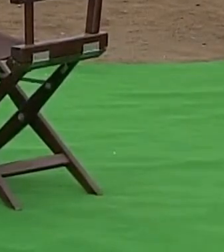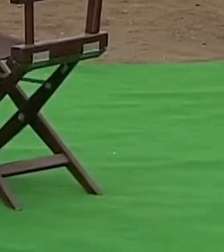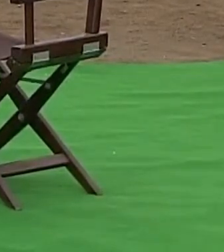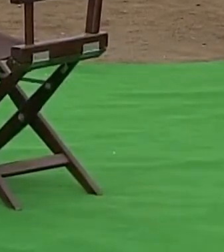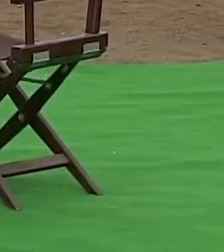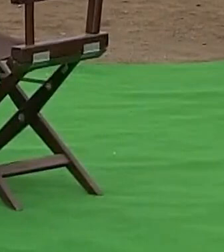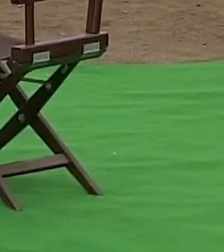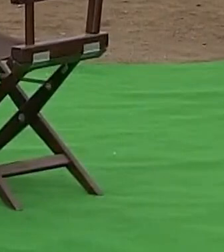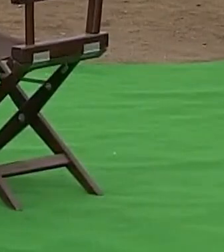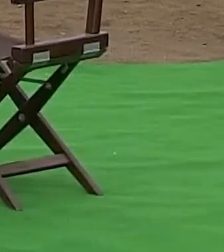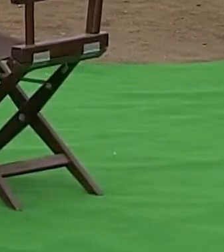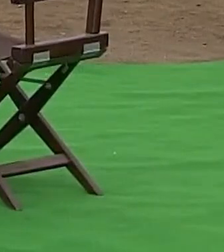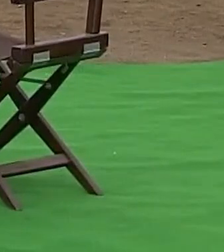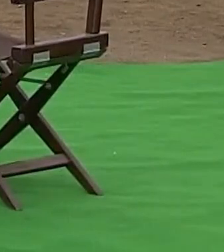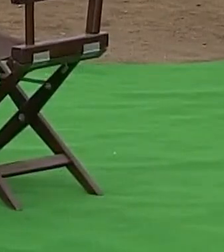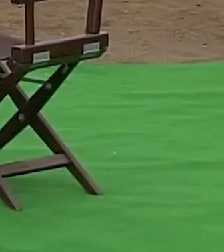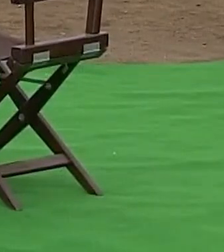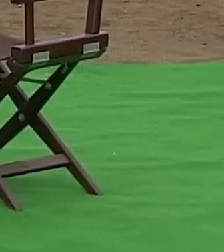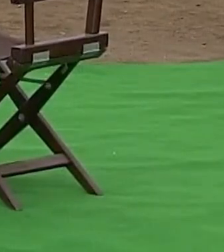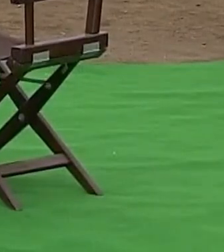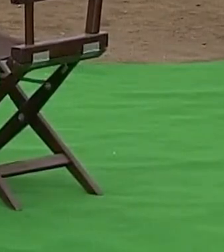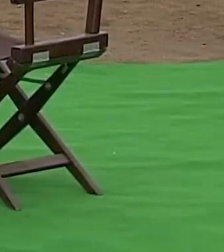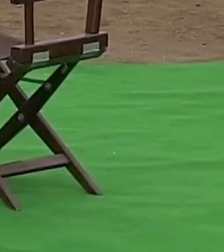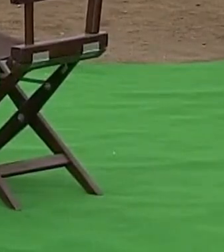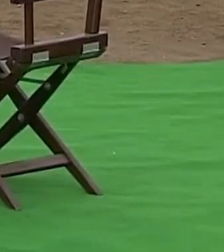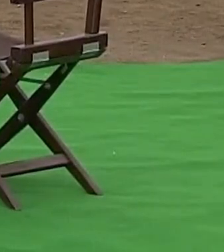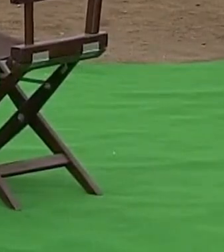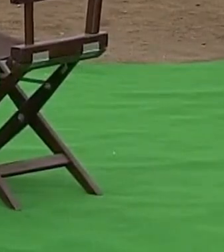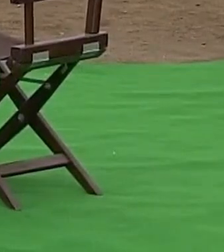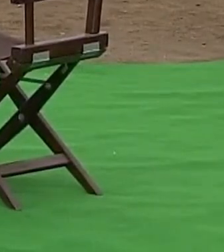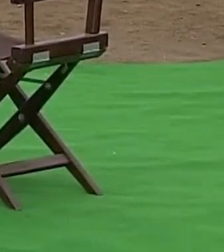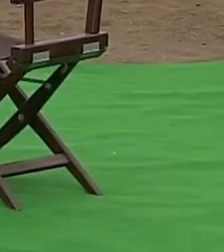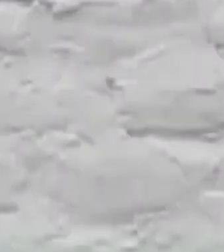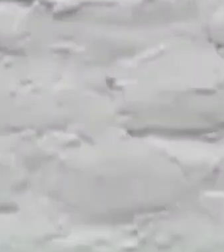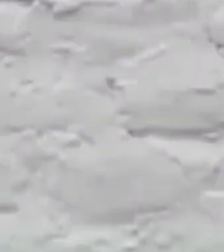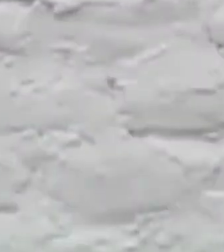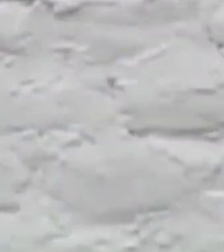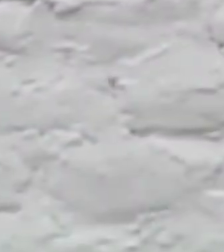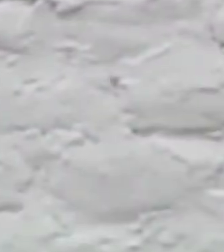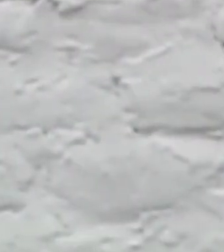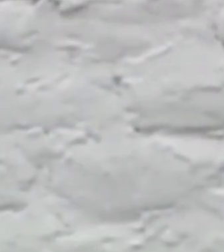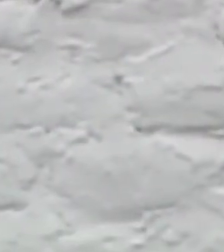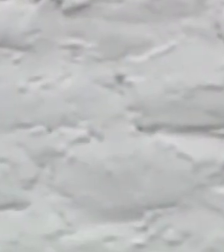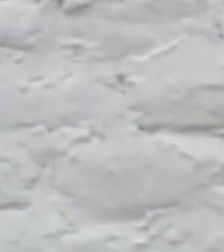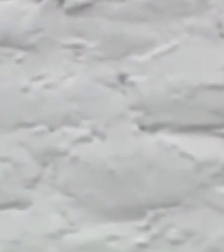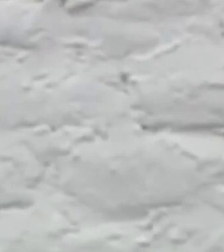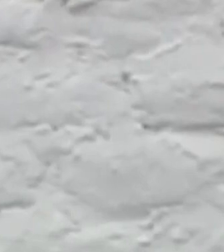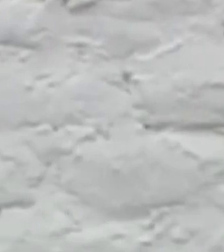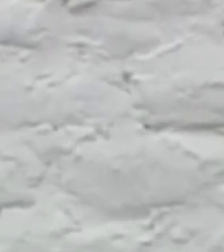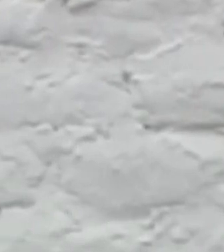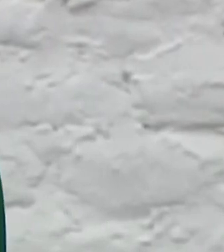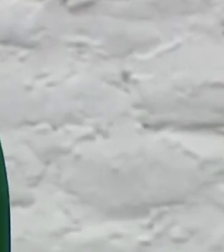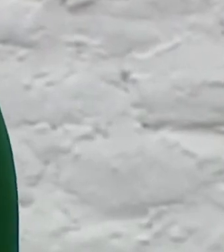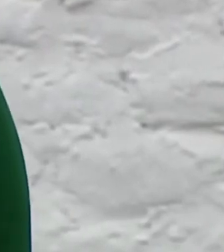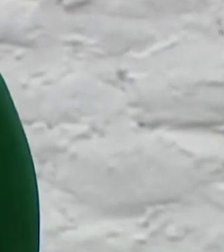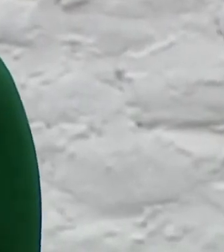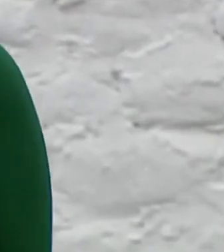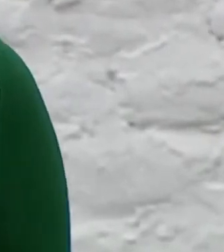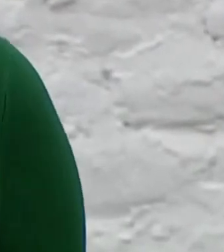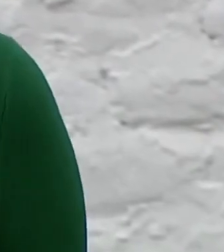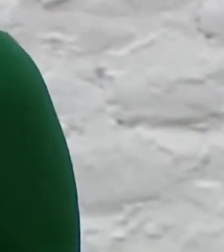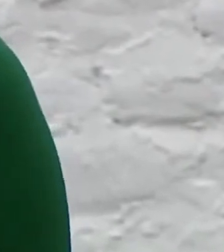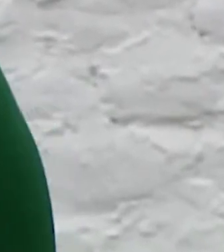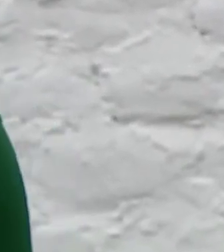vacunación, vamos a hablar sobre eso, sobre la importancia, porque es un derecho de todos los niños y niñas vacunarse para